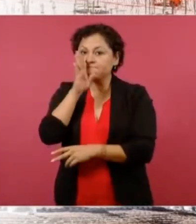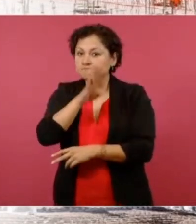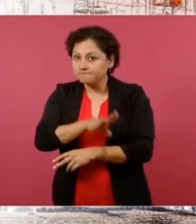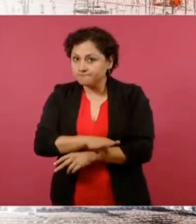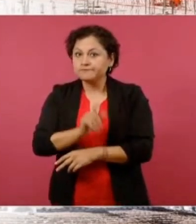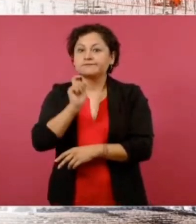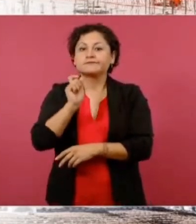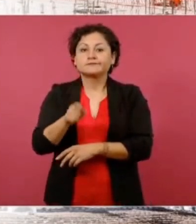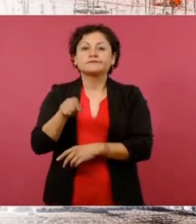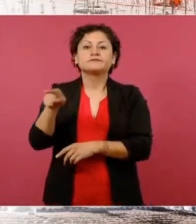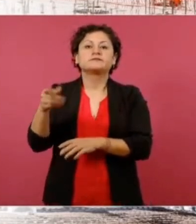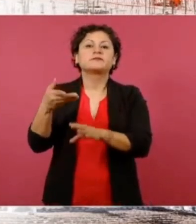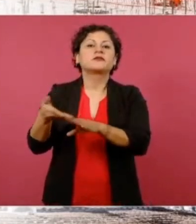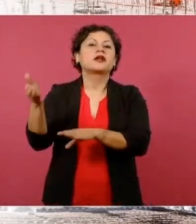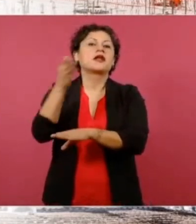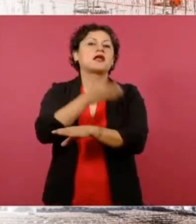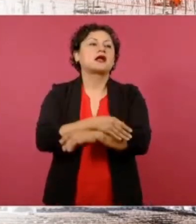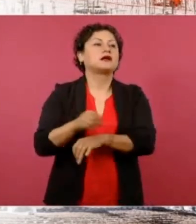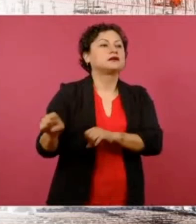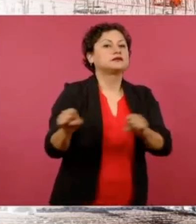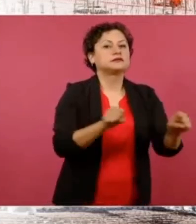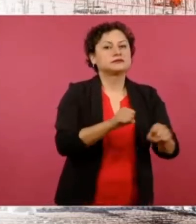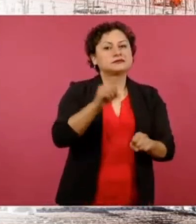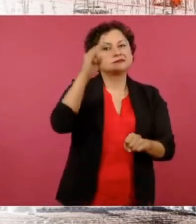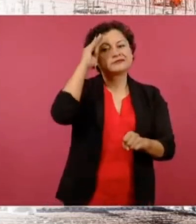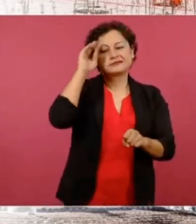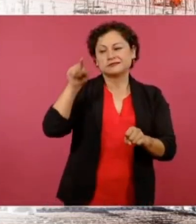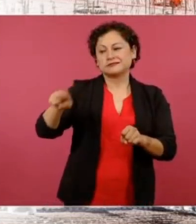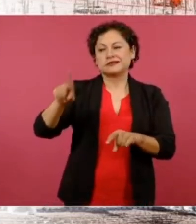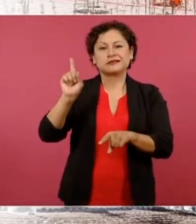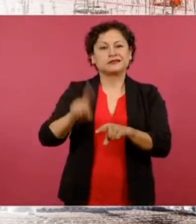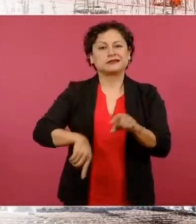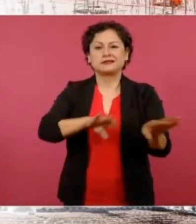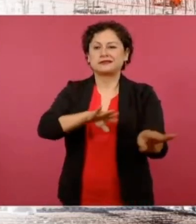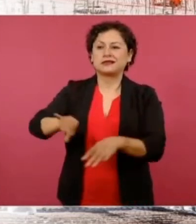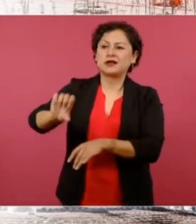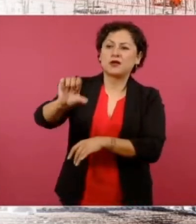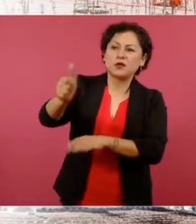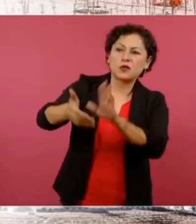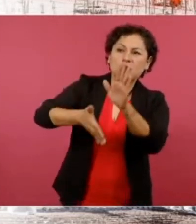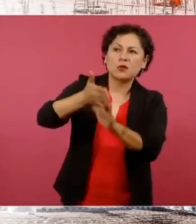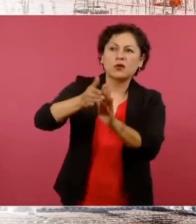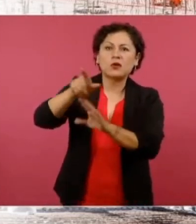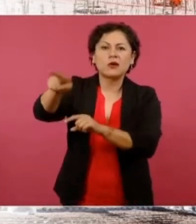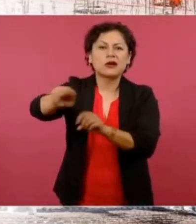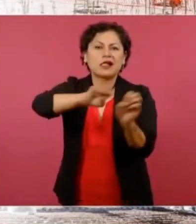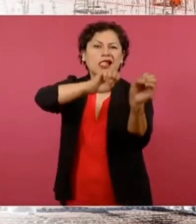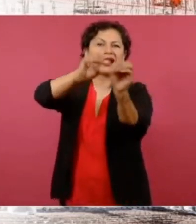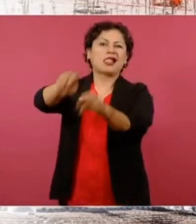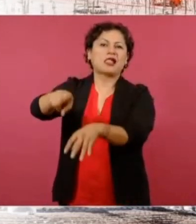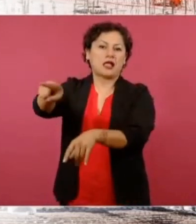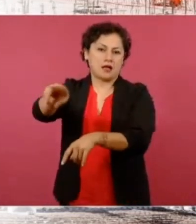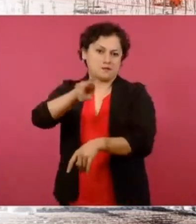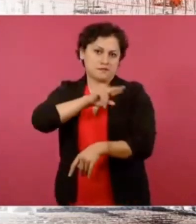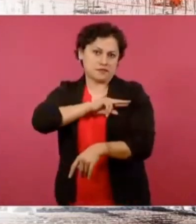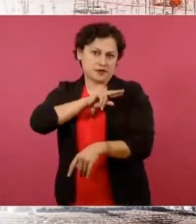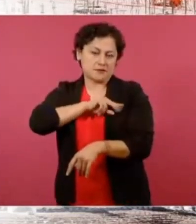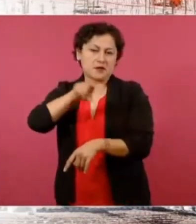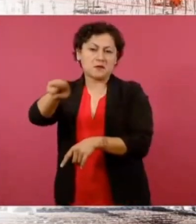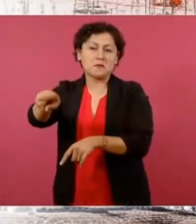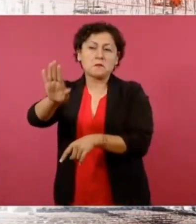se había definido en aquel momento era comprar otro hospital inacabado, privado, que había estado en abandono durante